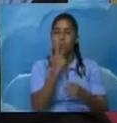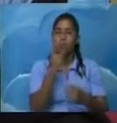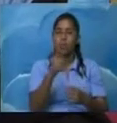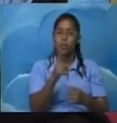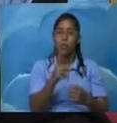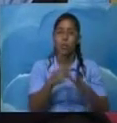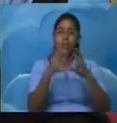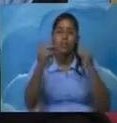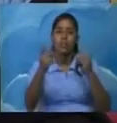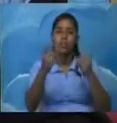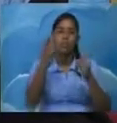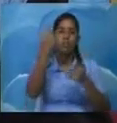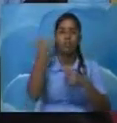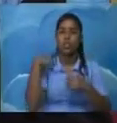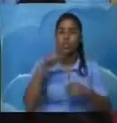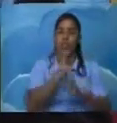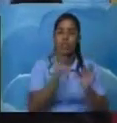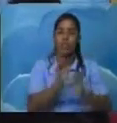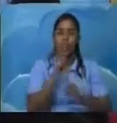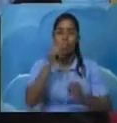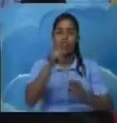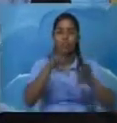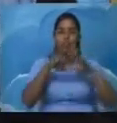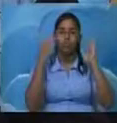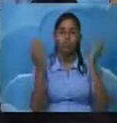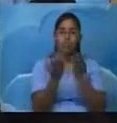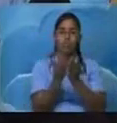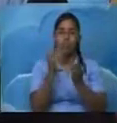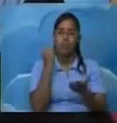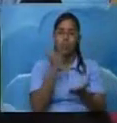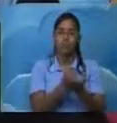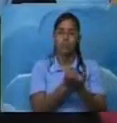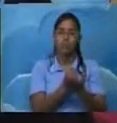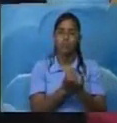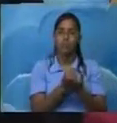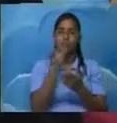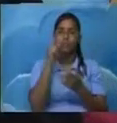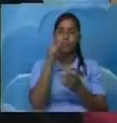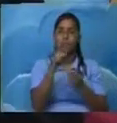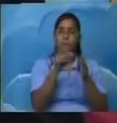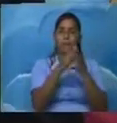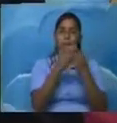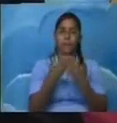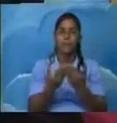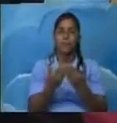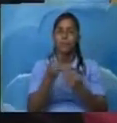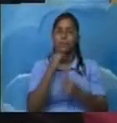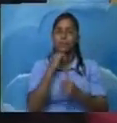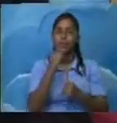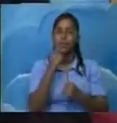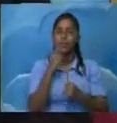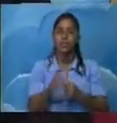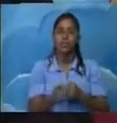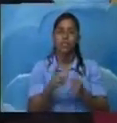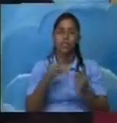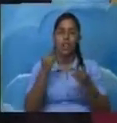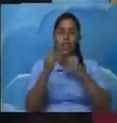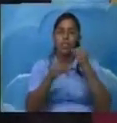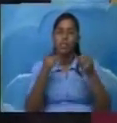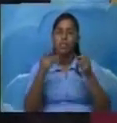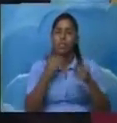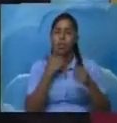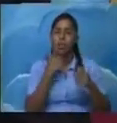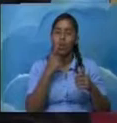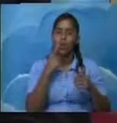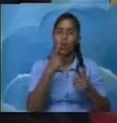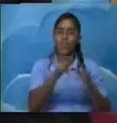al menesteroso en tu tierra. Amén. Bueno, esta palabra se complementa con algo que dijo